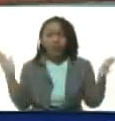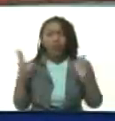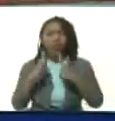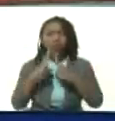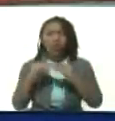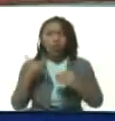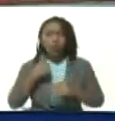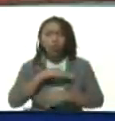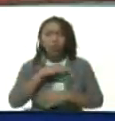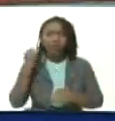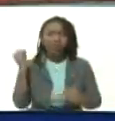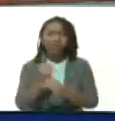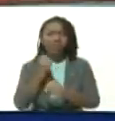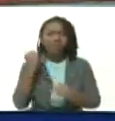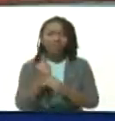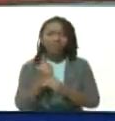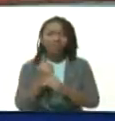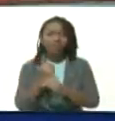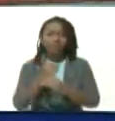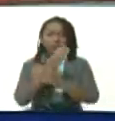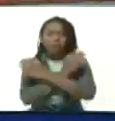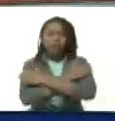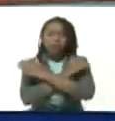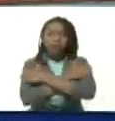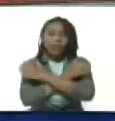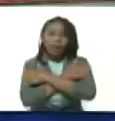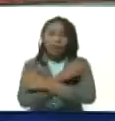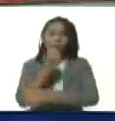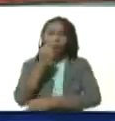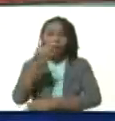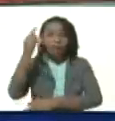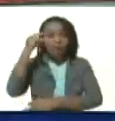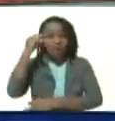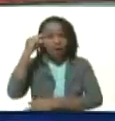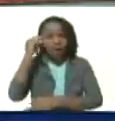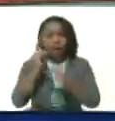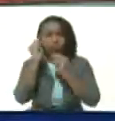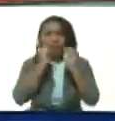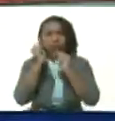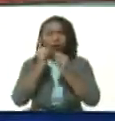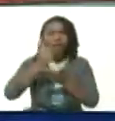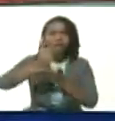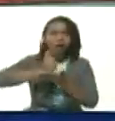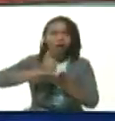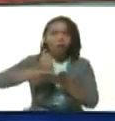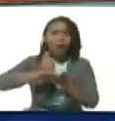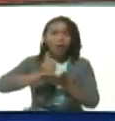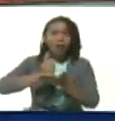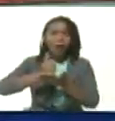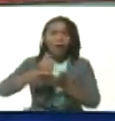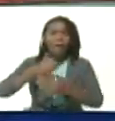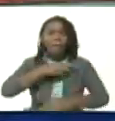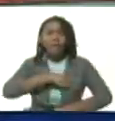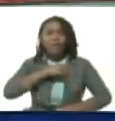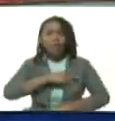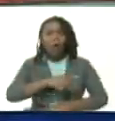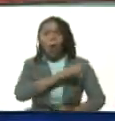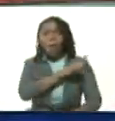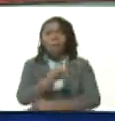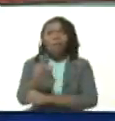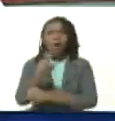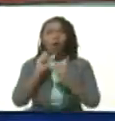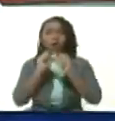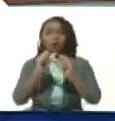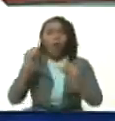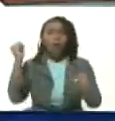nuestro trabajo. Felicidades, buen día, motor farmacéutico, misión cumplida y